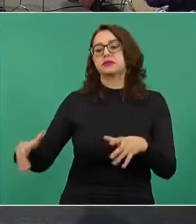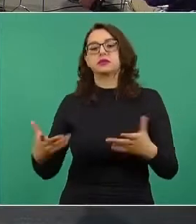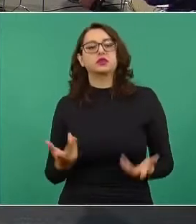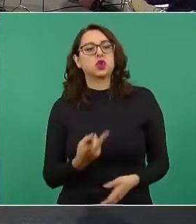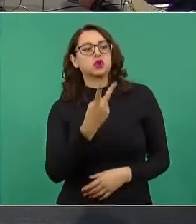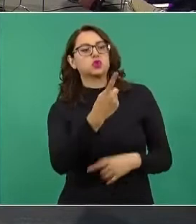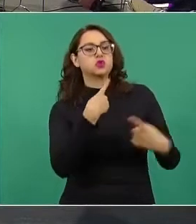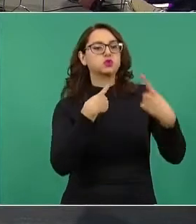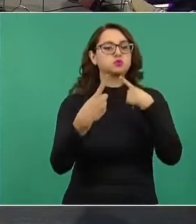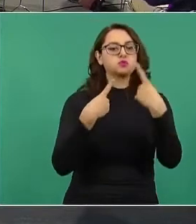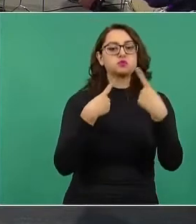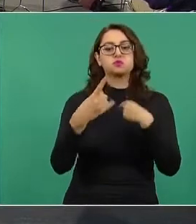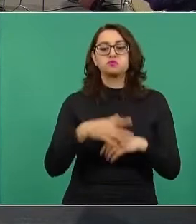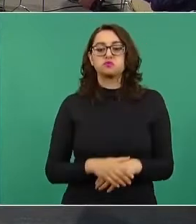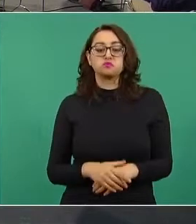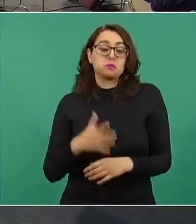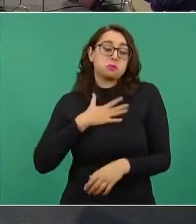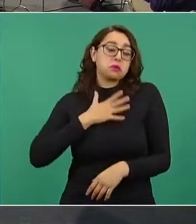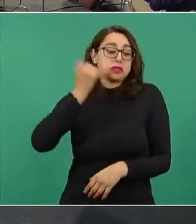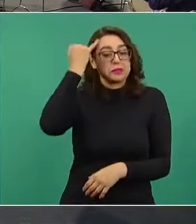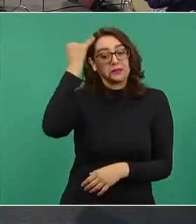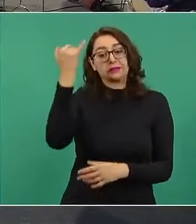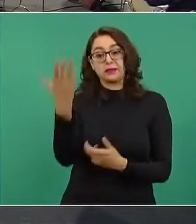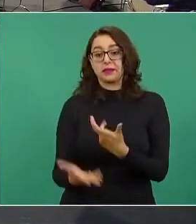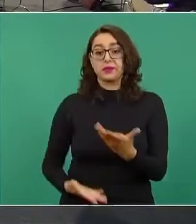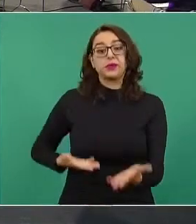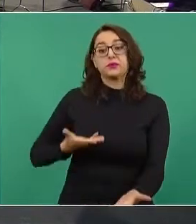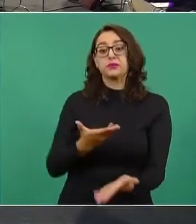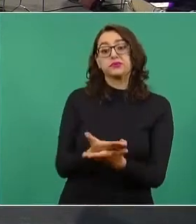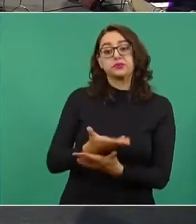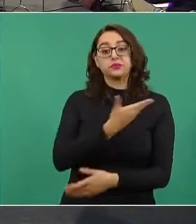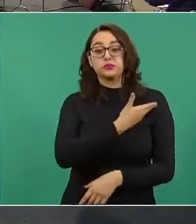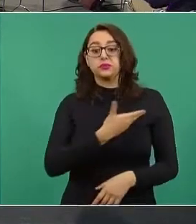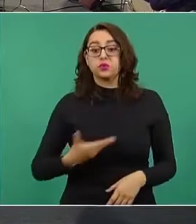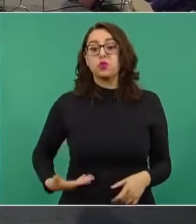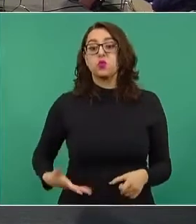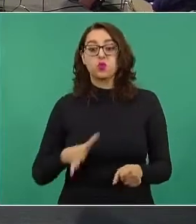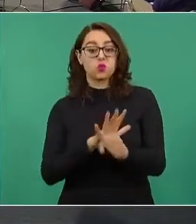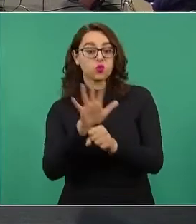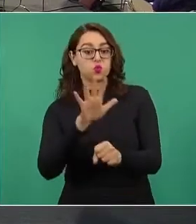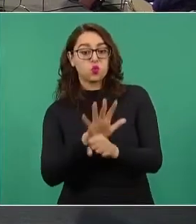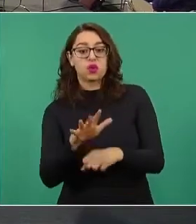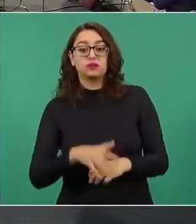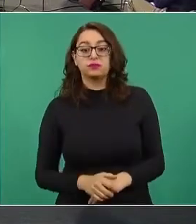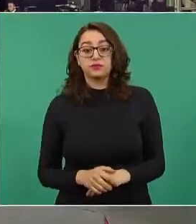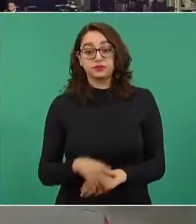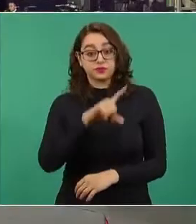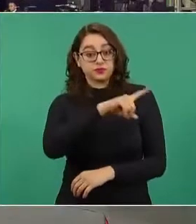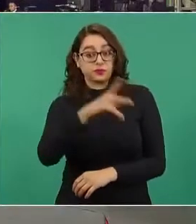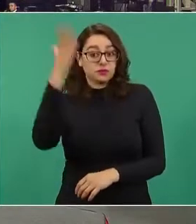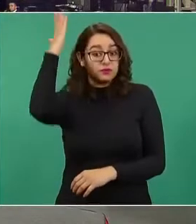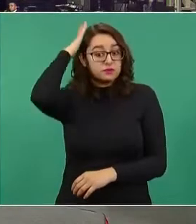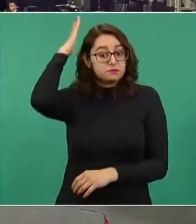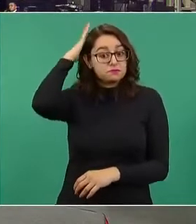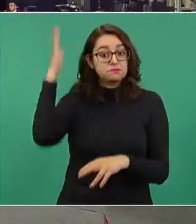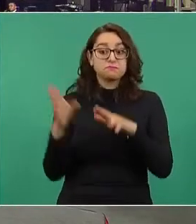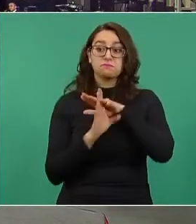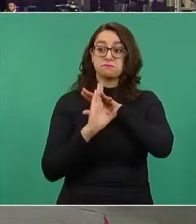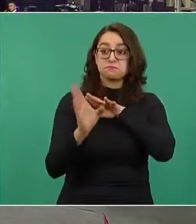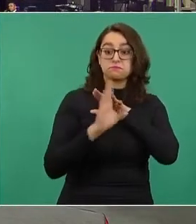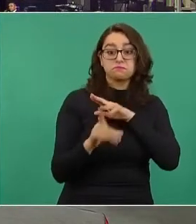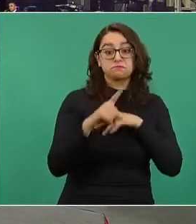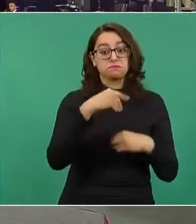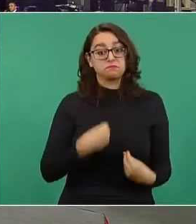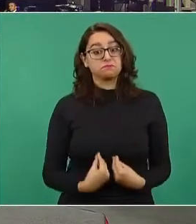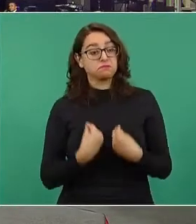demócratas. La iniciativa, presidente, es que estos líderes de migrantes que están en los Estados Unidos,